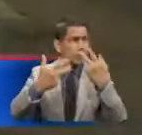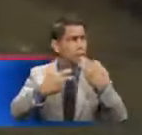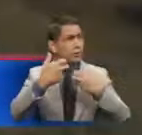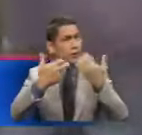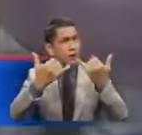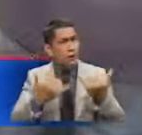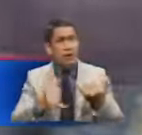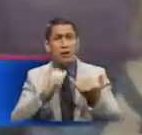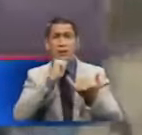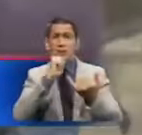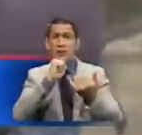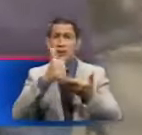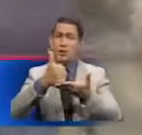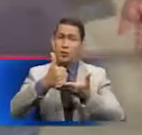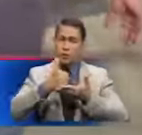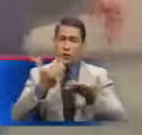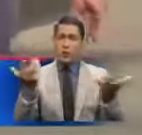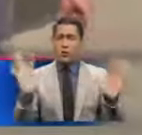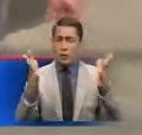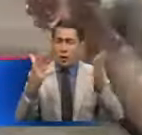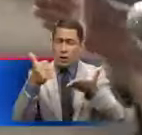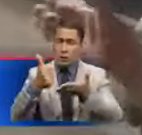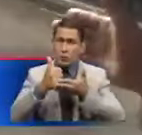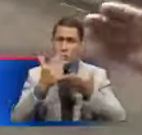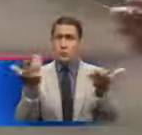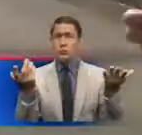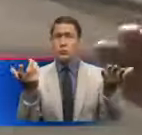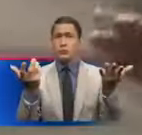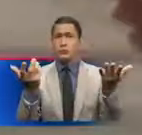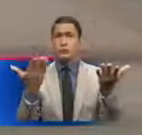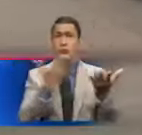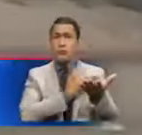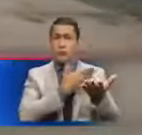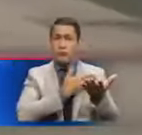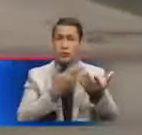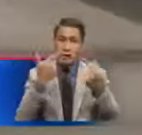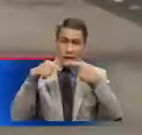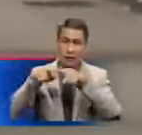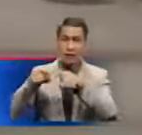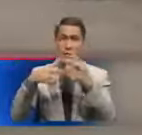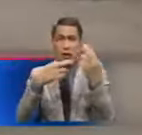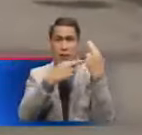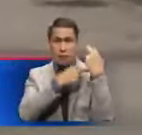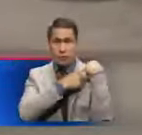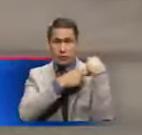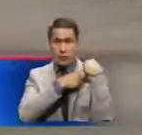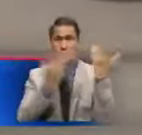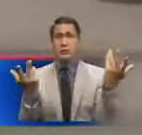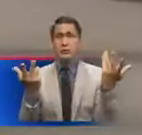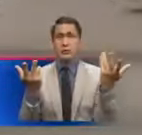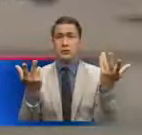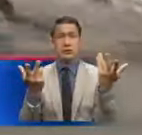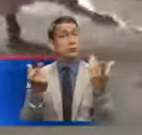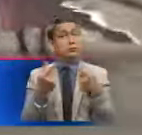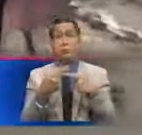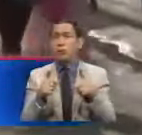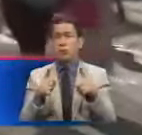que hace falta de hacer, porque ella como la autoridad principal venga ella y se dé cuenta cómo vive